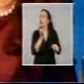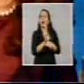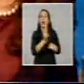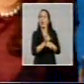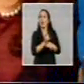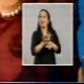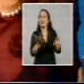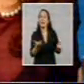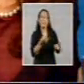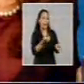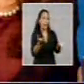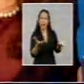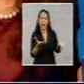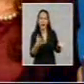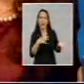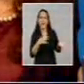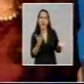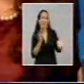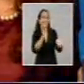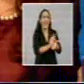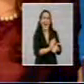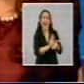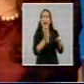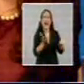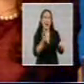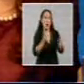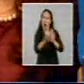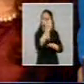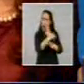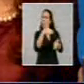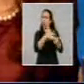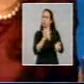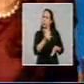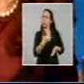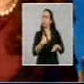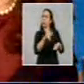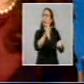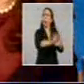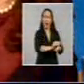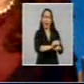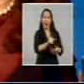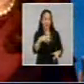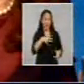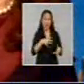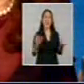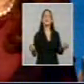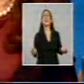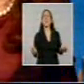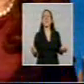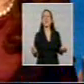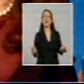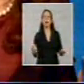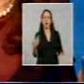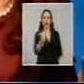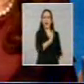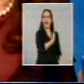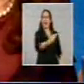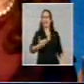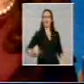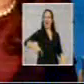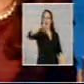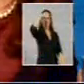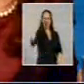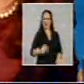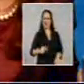faltó el financiamiento comprometido externo, acá está el Estado Nacional, porque